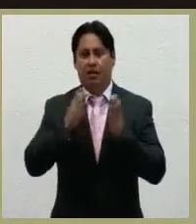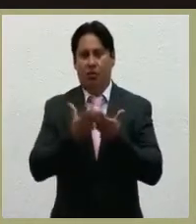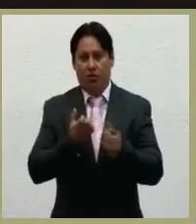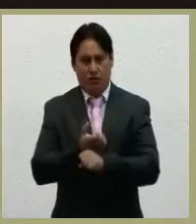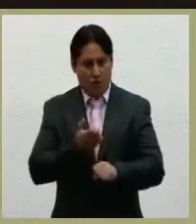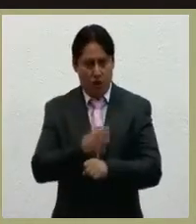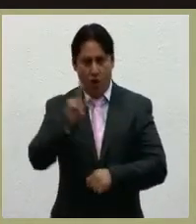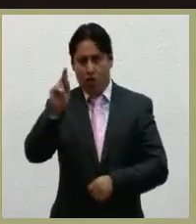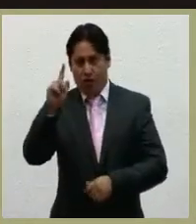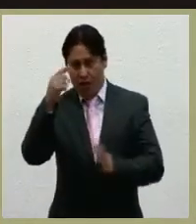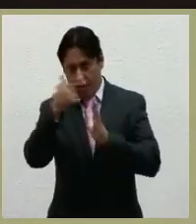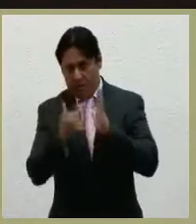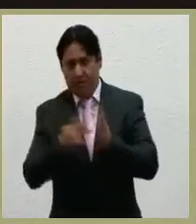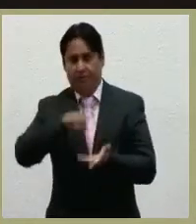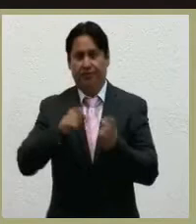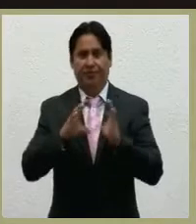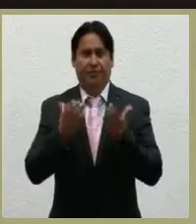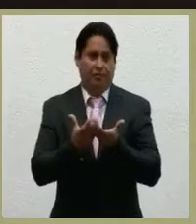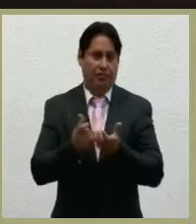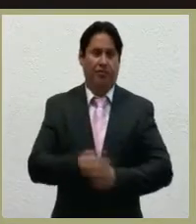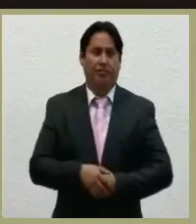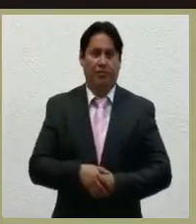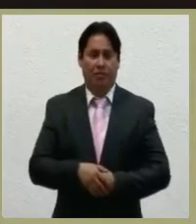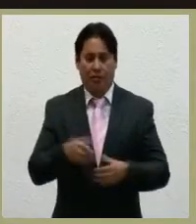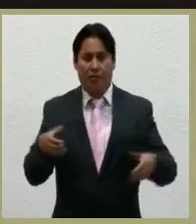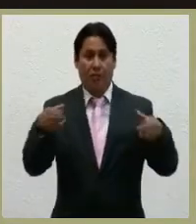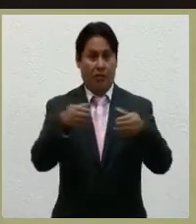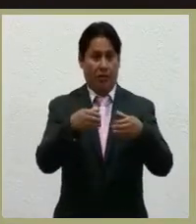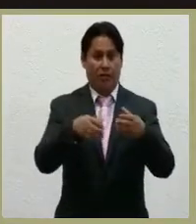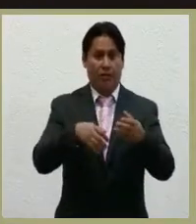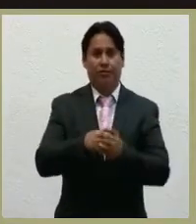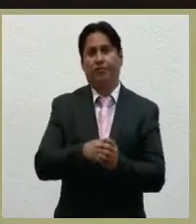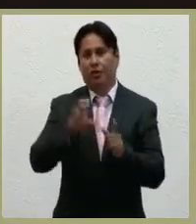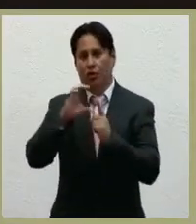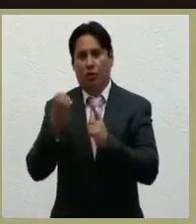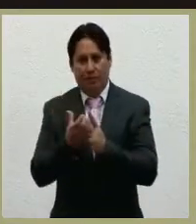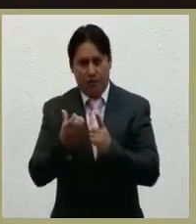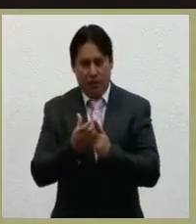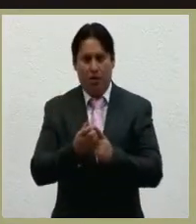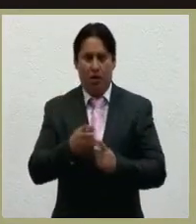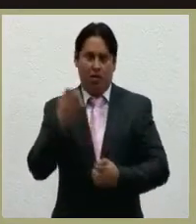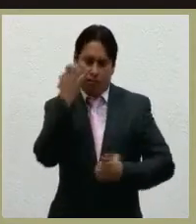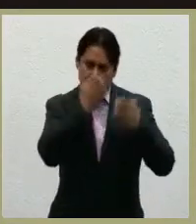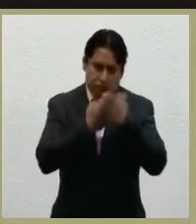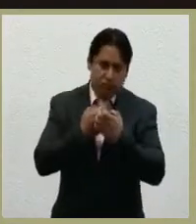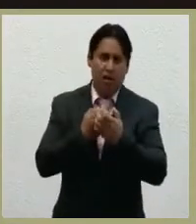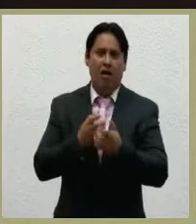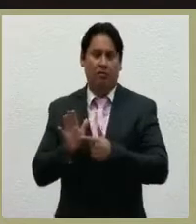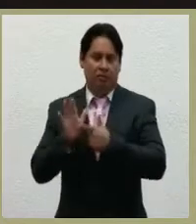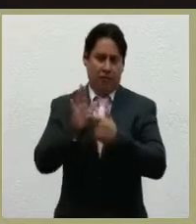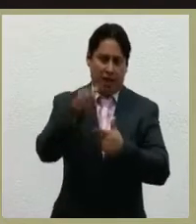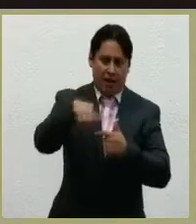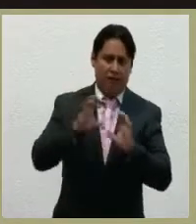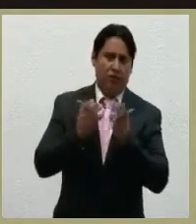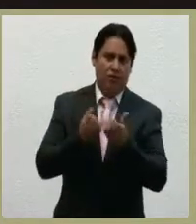del Reglamento Interior de este Poder Legislativo. Los integrantes de la suscrita comisión sometemos a consideración de esta honorable asamblea